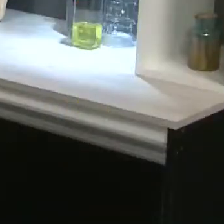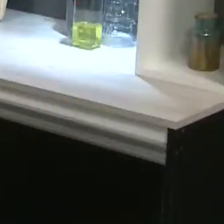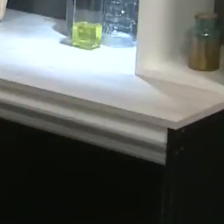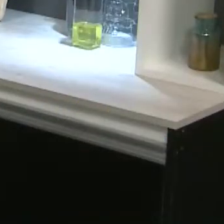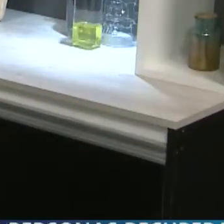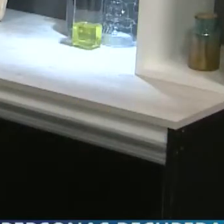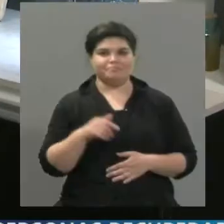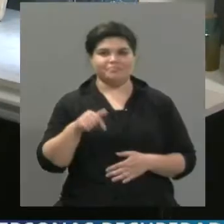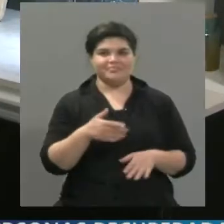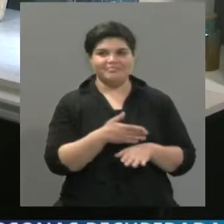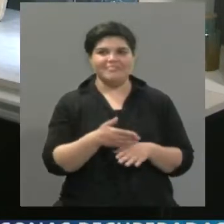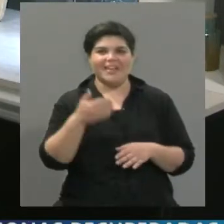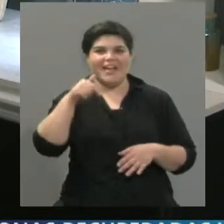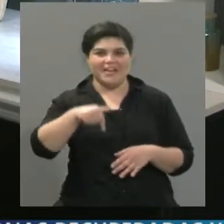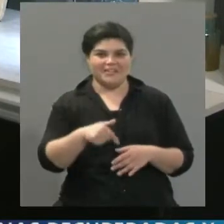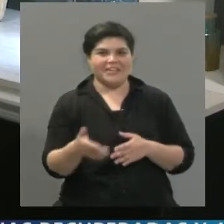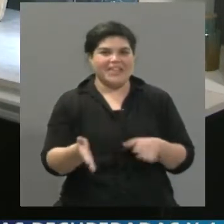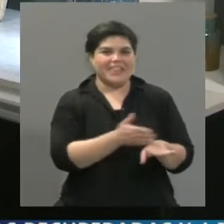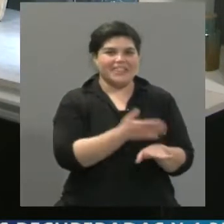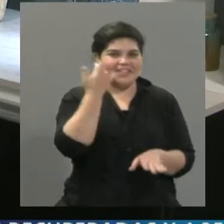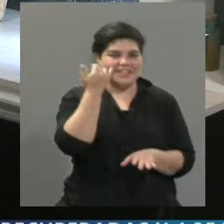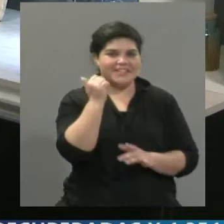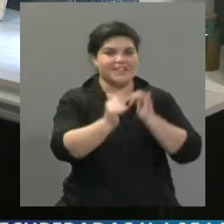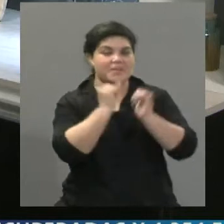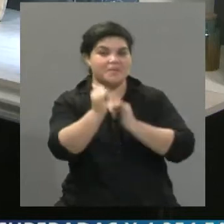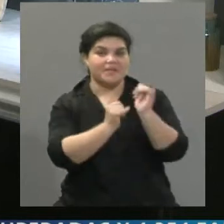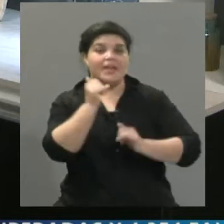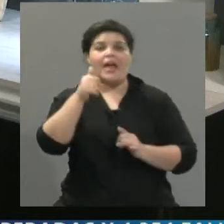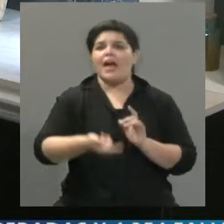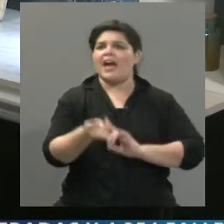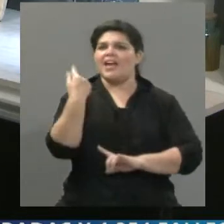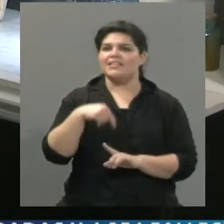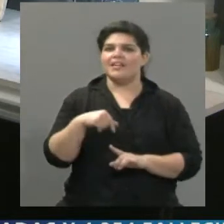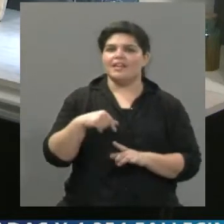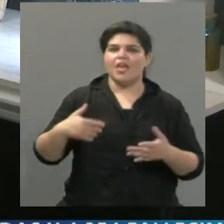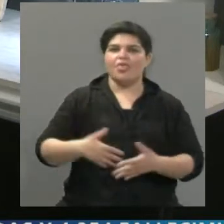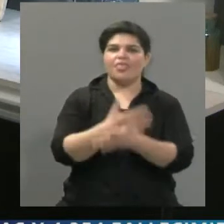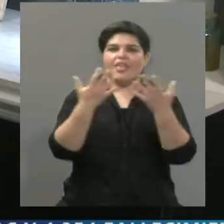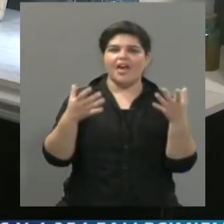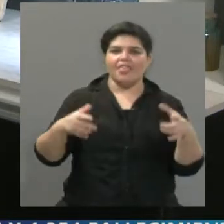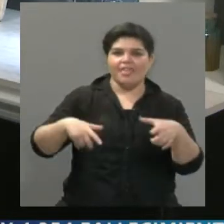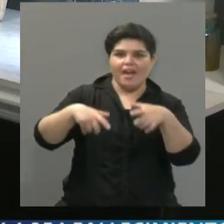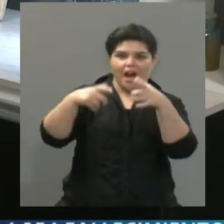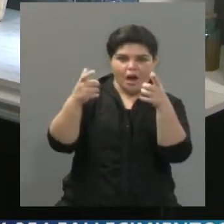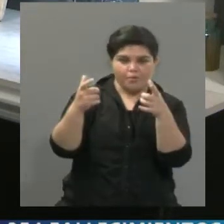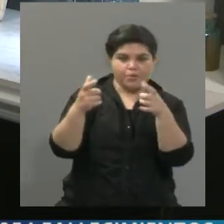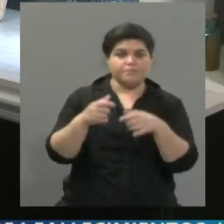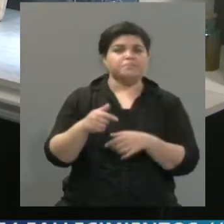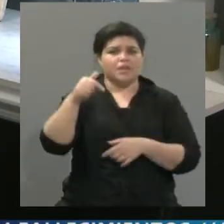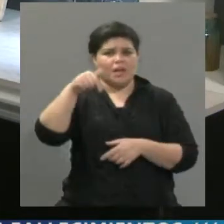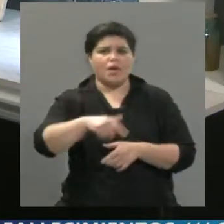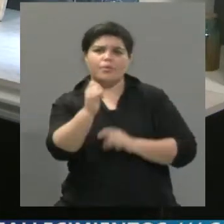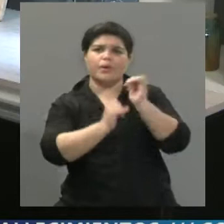Bueno, lo decíamos cuando comenzábamos el programa, ayer fue el Día del Árbol y obviamente queríamos hacer referencia en nuestro programa